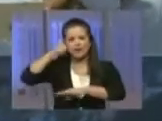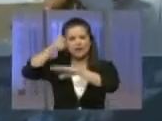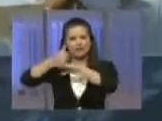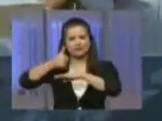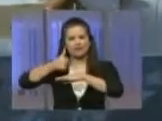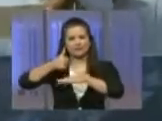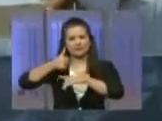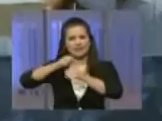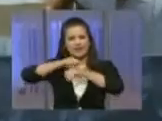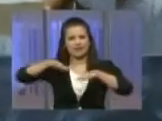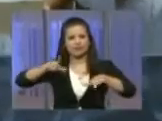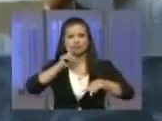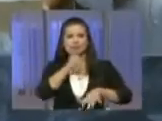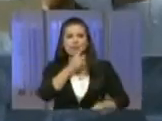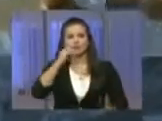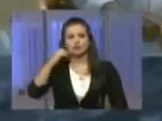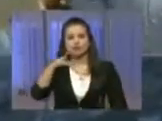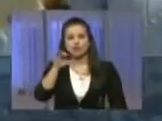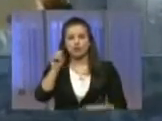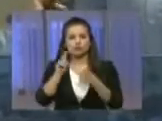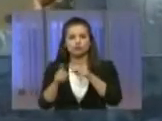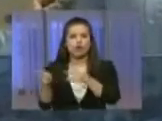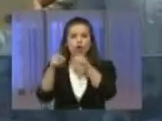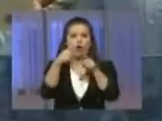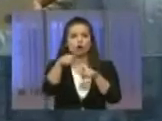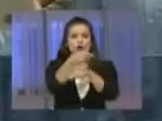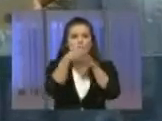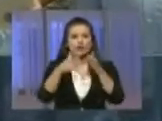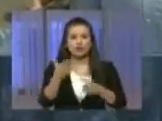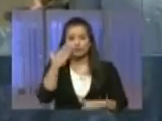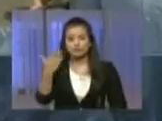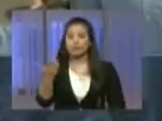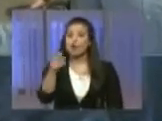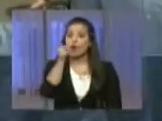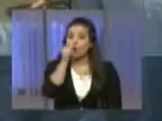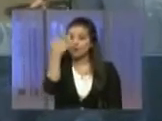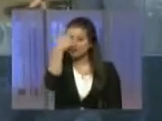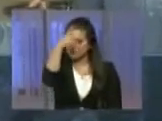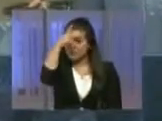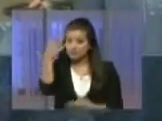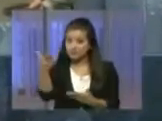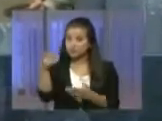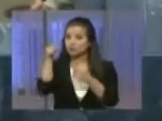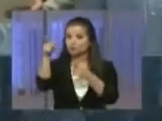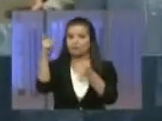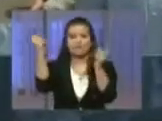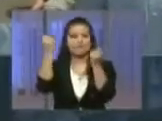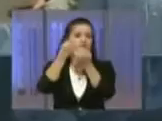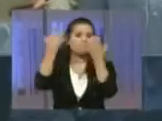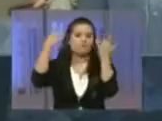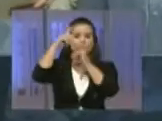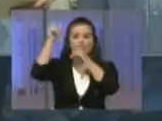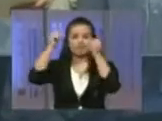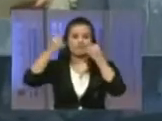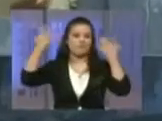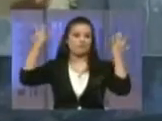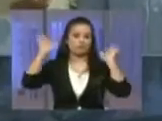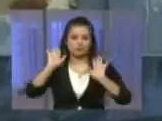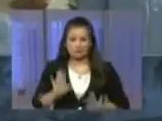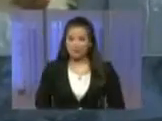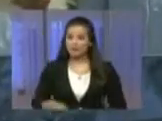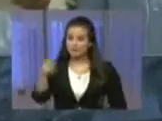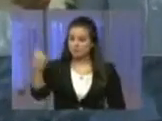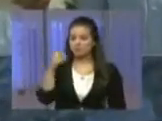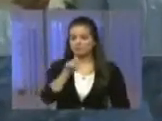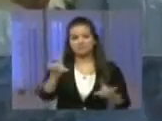Suárez churio y al gobernador bueno gobernador Usted es una estrella de los medios de comunicación le entrego las